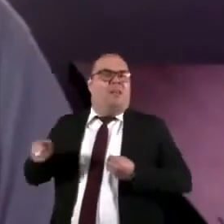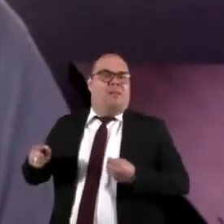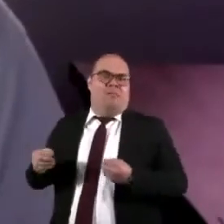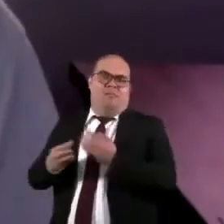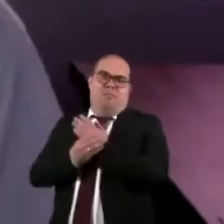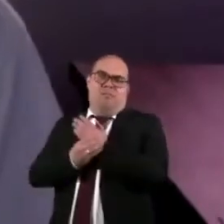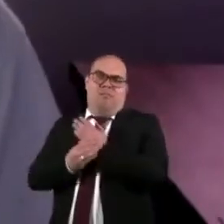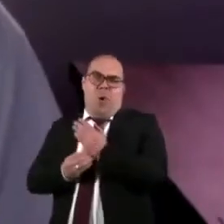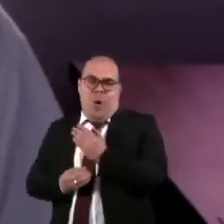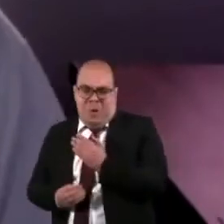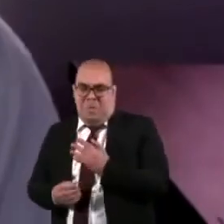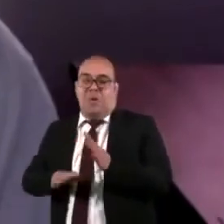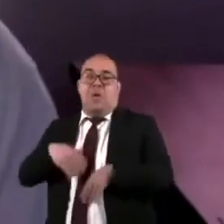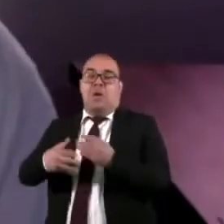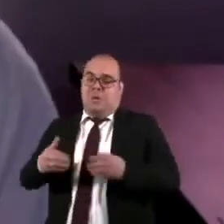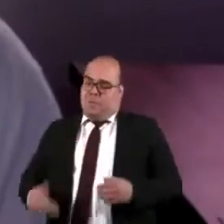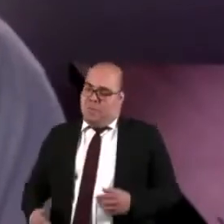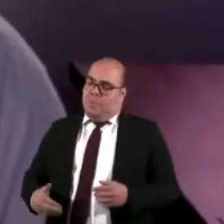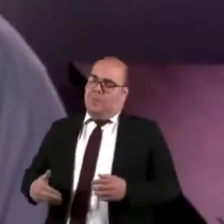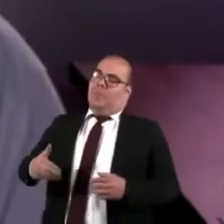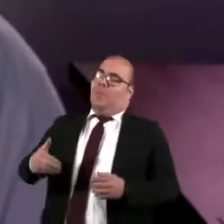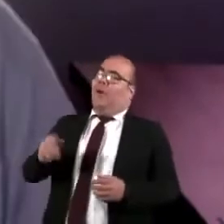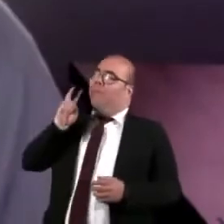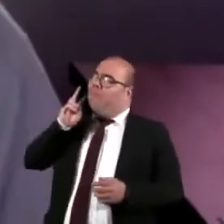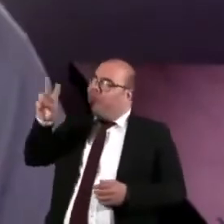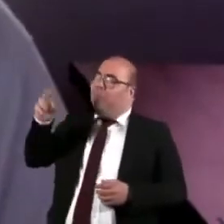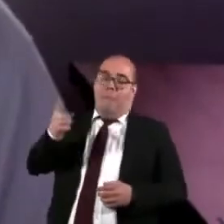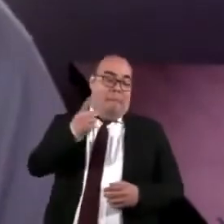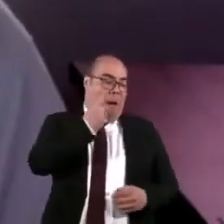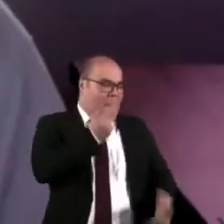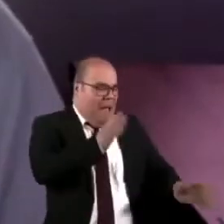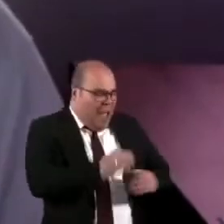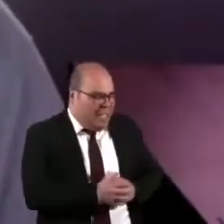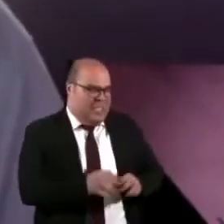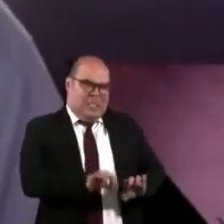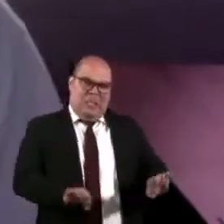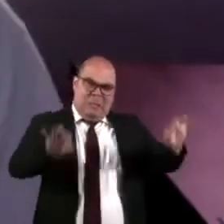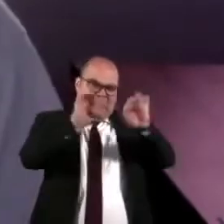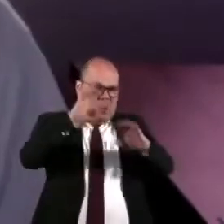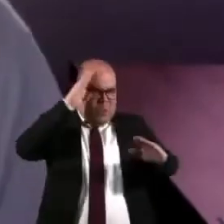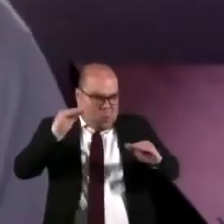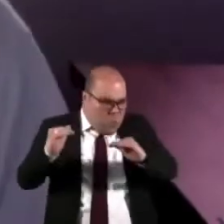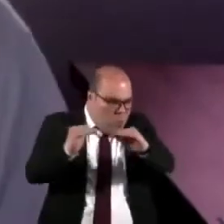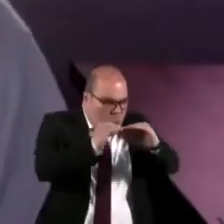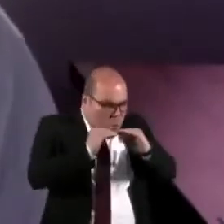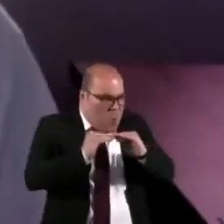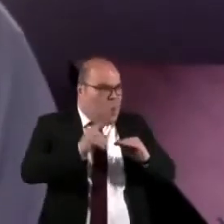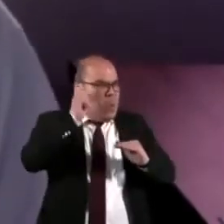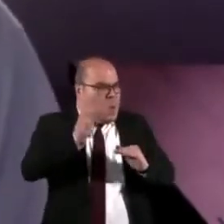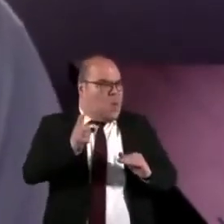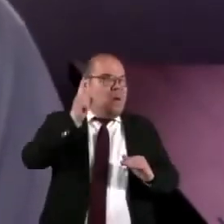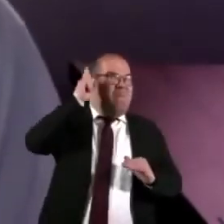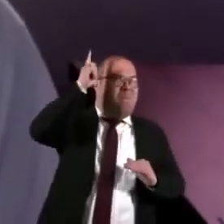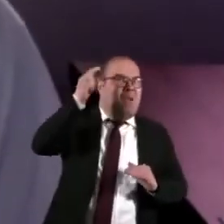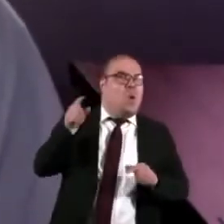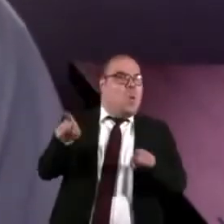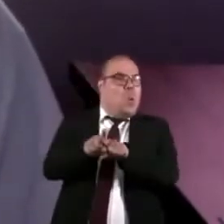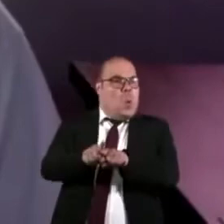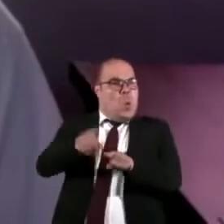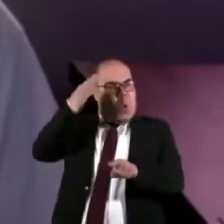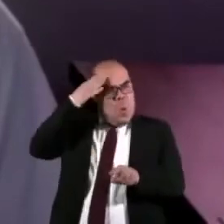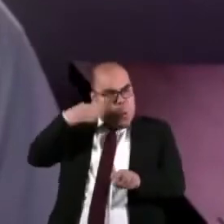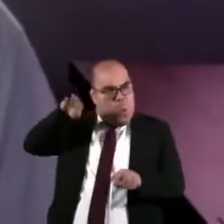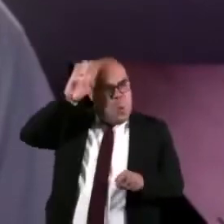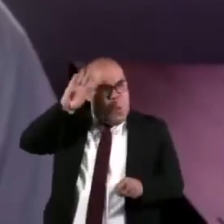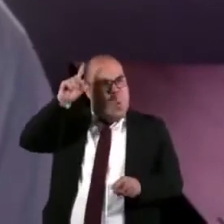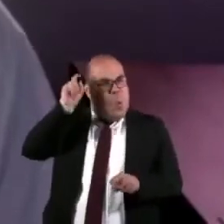comienzo a hacerme consciente, escucho a mi papá hablar del comunismo, de las ideas comunistas, de la revolución cubana, de la